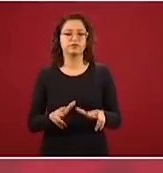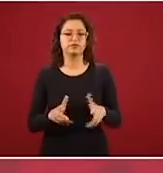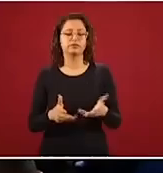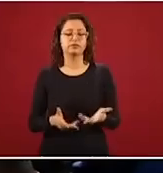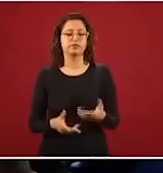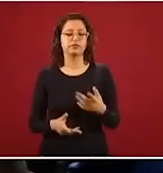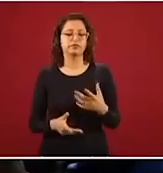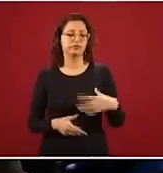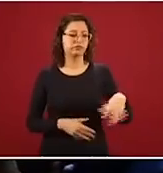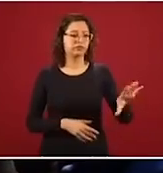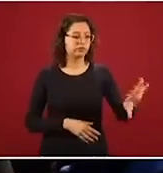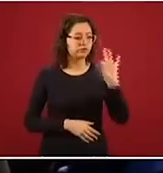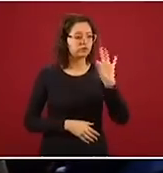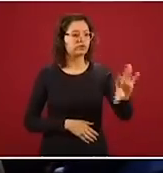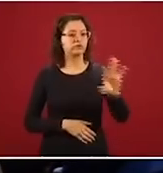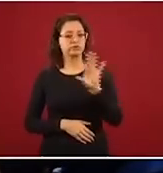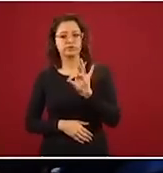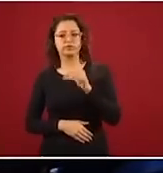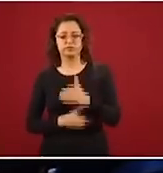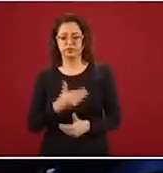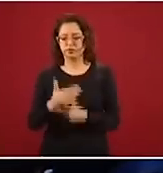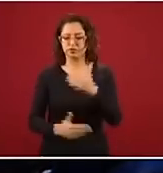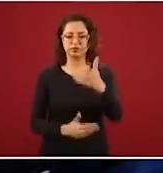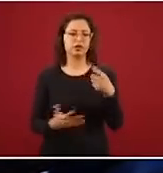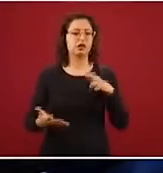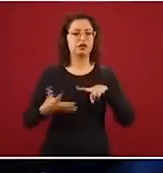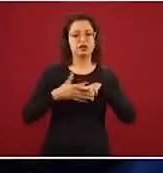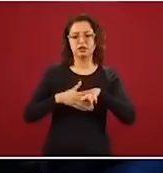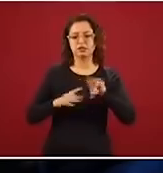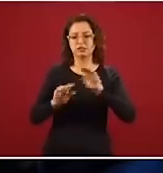mediante un procedimiento transparente